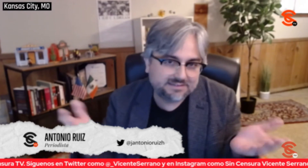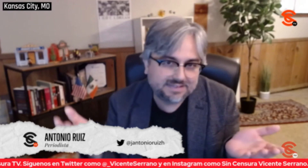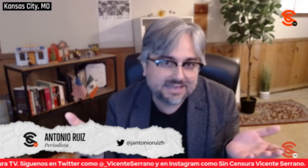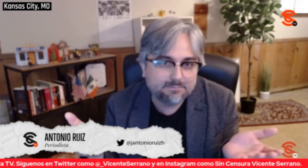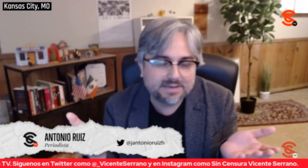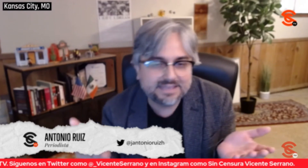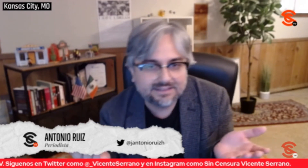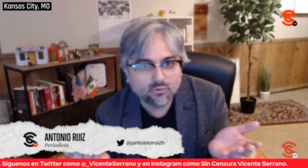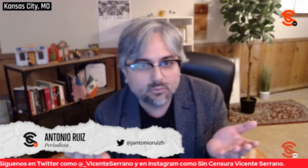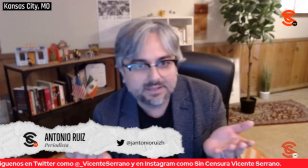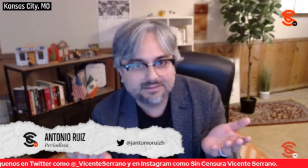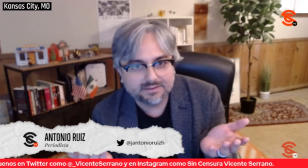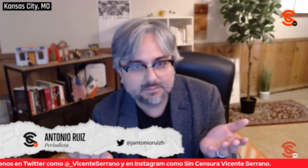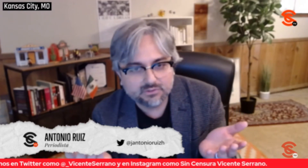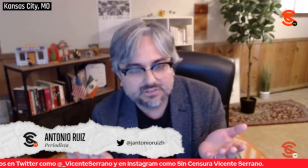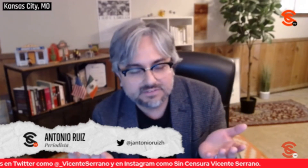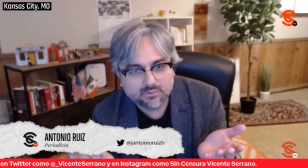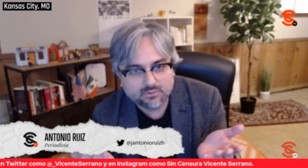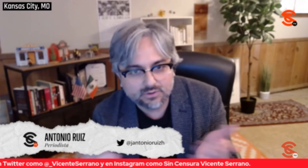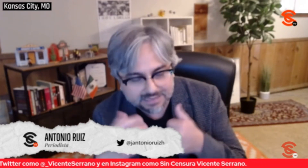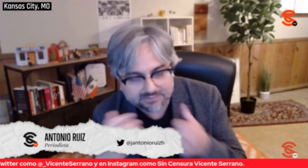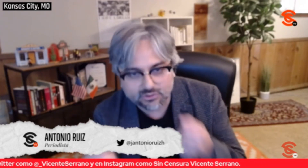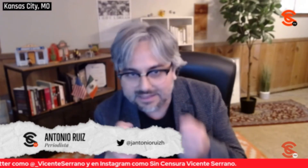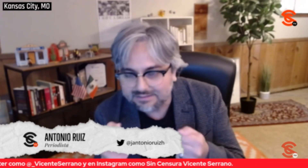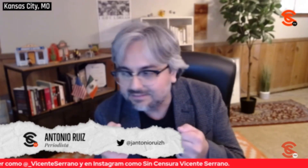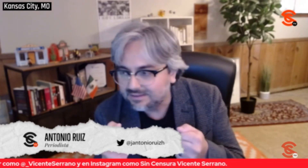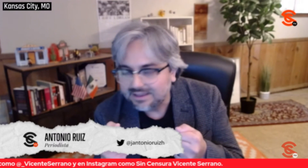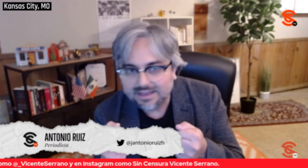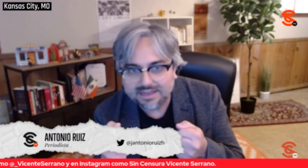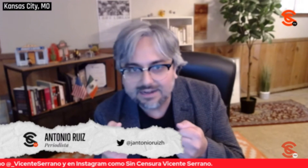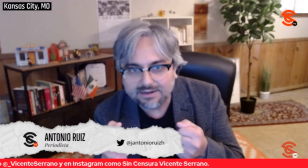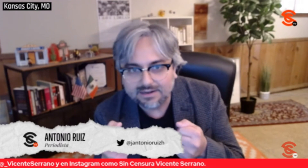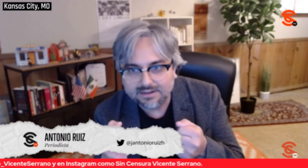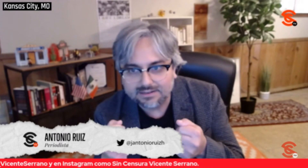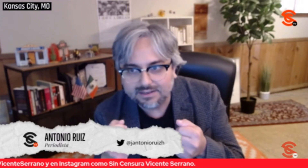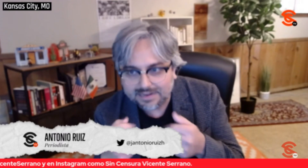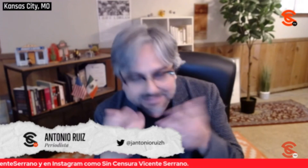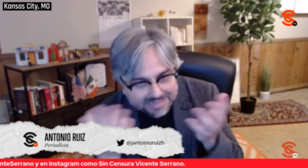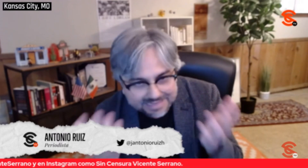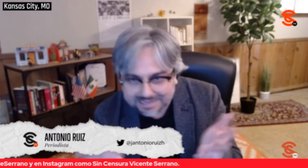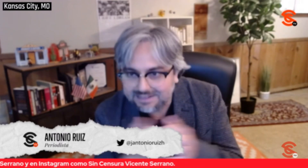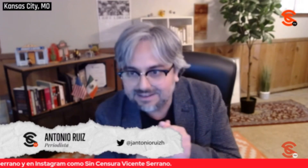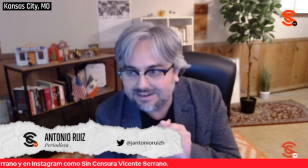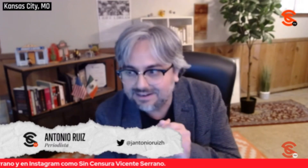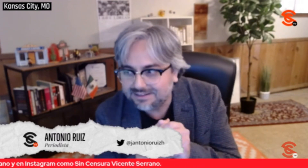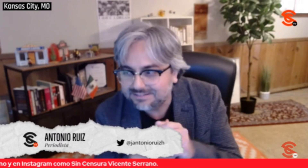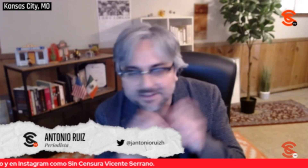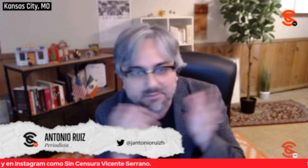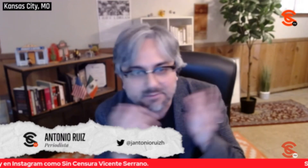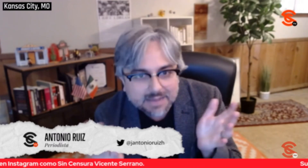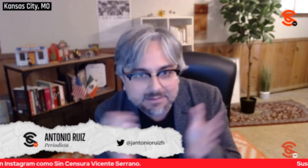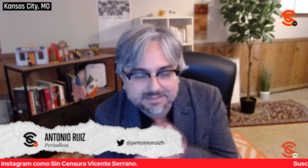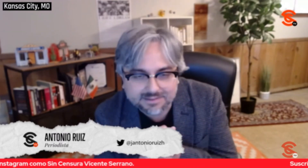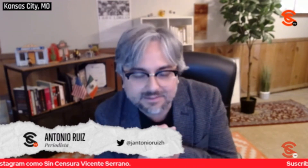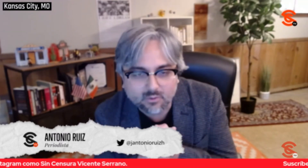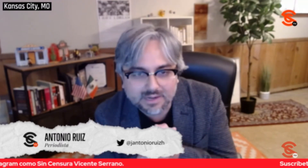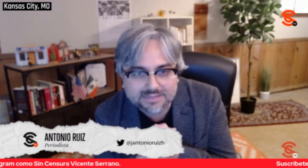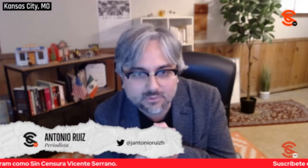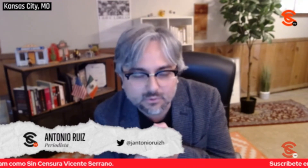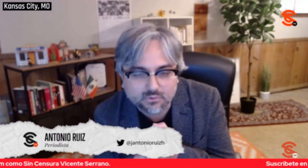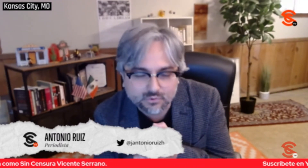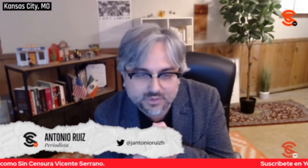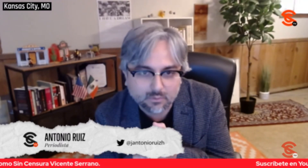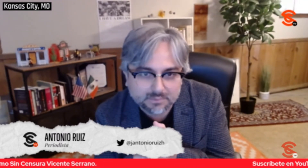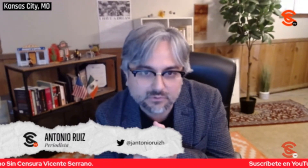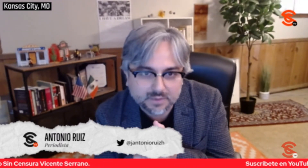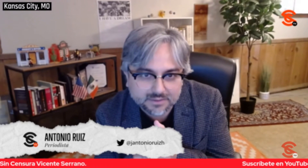en una especie de campaña sobre servicios de salud relacionadas a la eterna, a la interminable